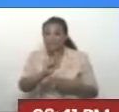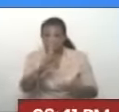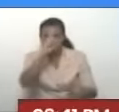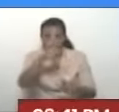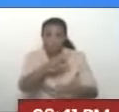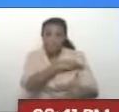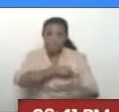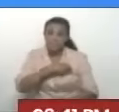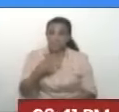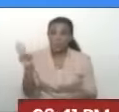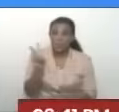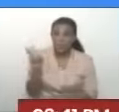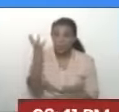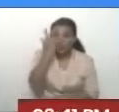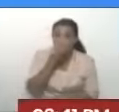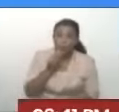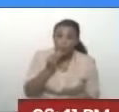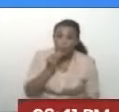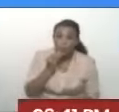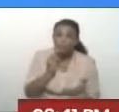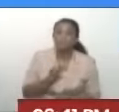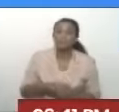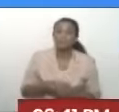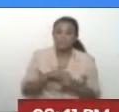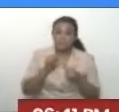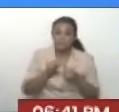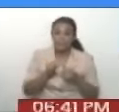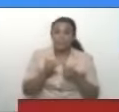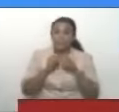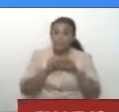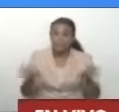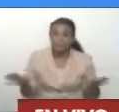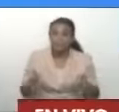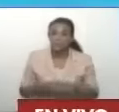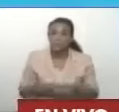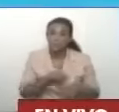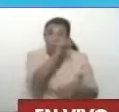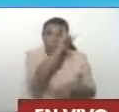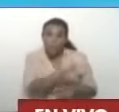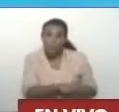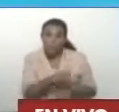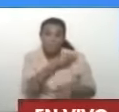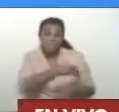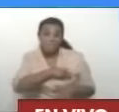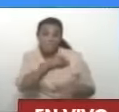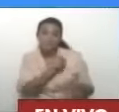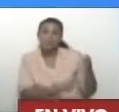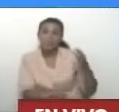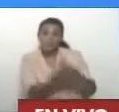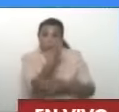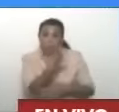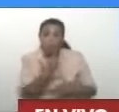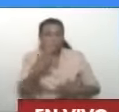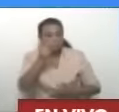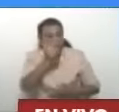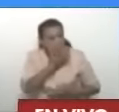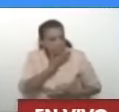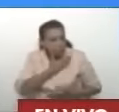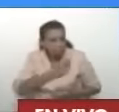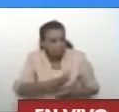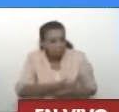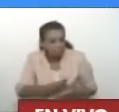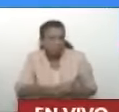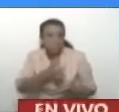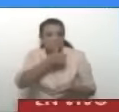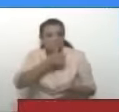gran misión de la juventud, desde la juventud para la juventud, porque esta gran misión se construyó con paciencia